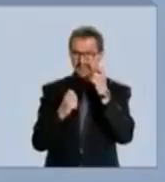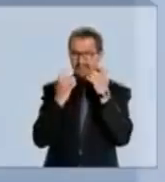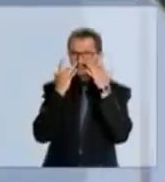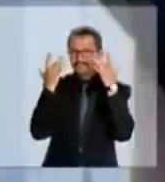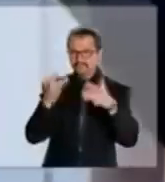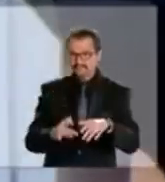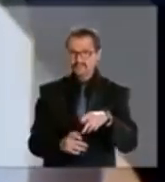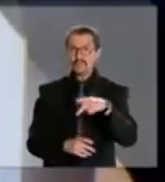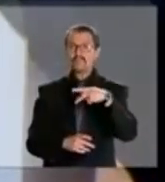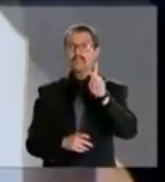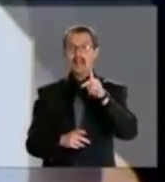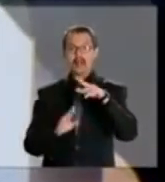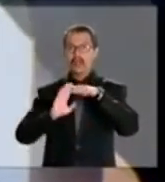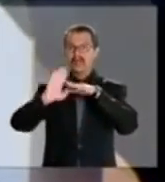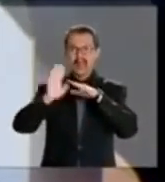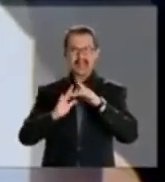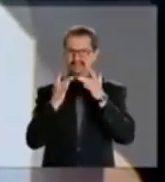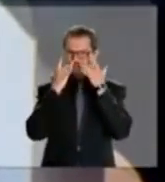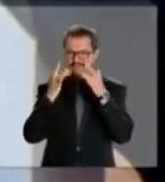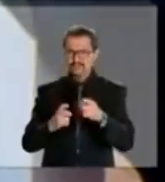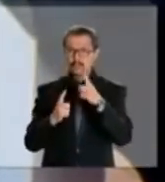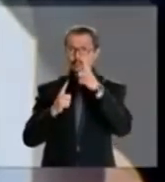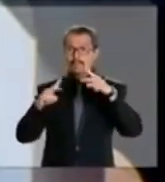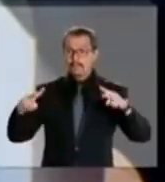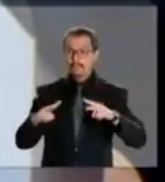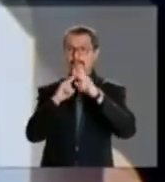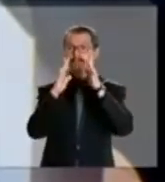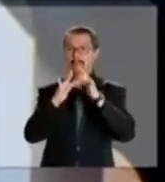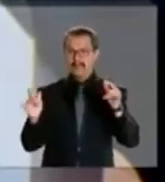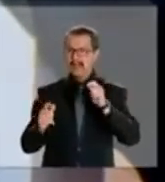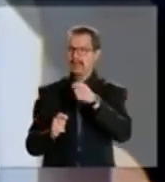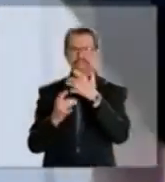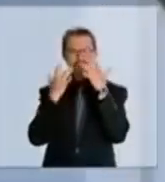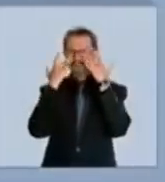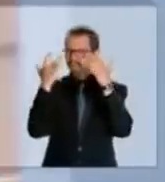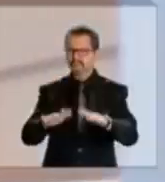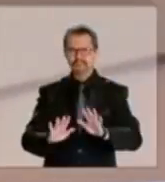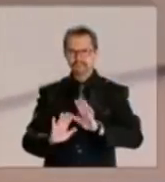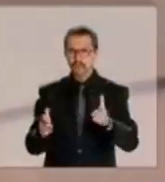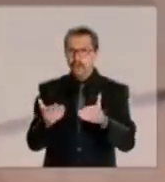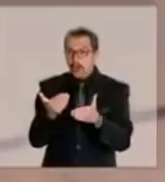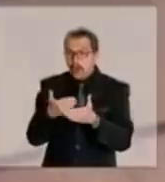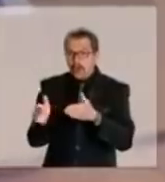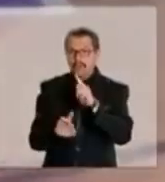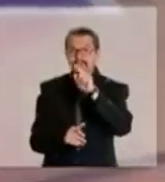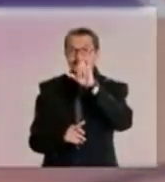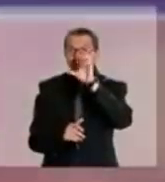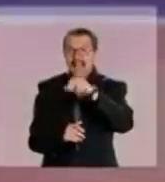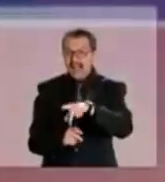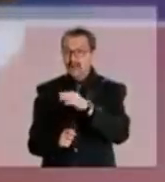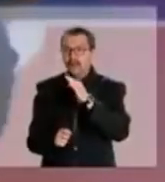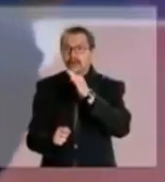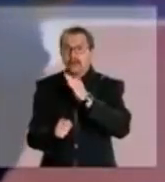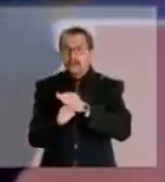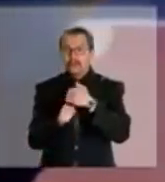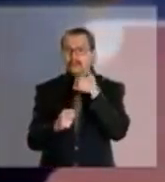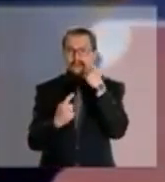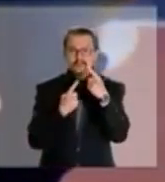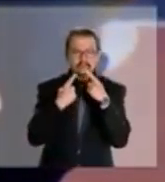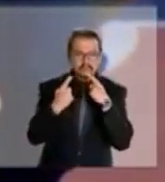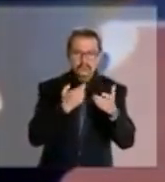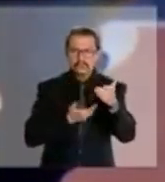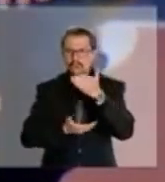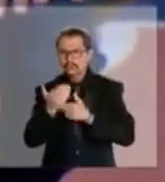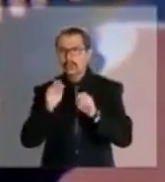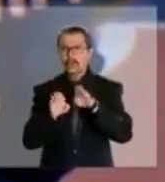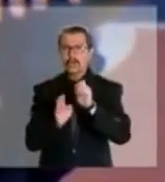acuerdo de parís ya se salió y hoy estamos negociando esta vibra de conversión estamos haciendo enorme esfuerzo y queremos que sepan y que nos escuchen los